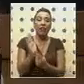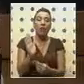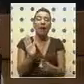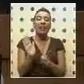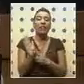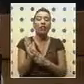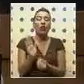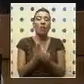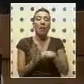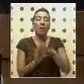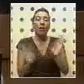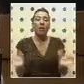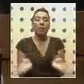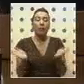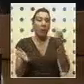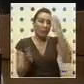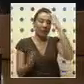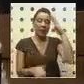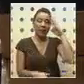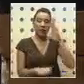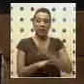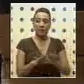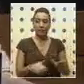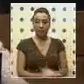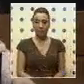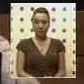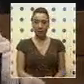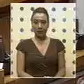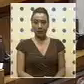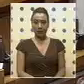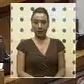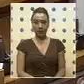de la nueva mayoría y que hoy día promueve Michelle Bachelet. He dicho.